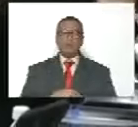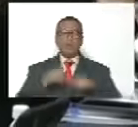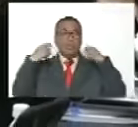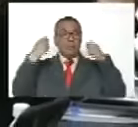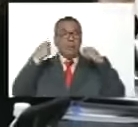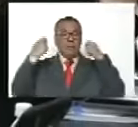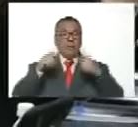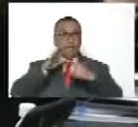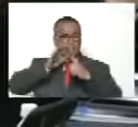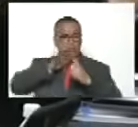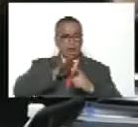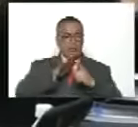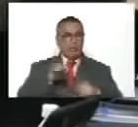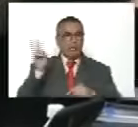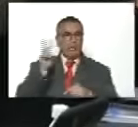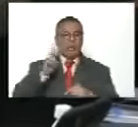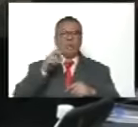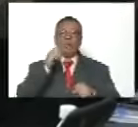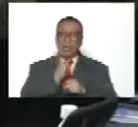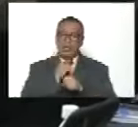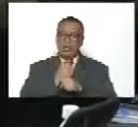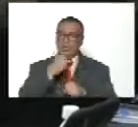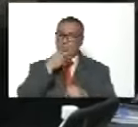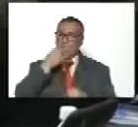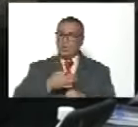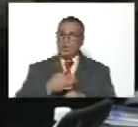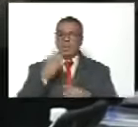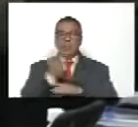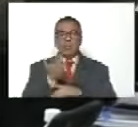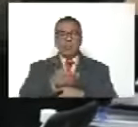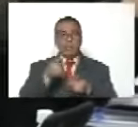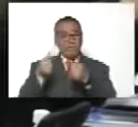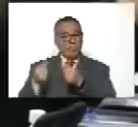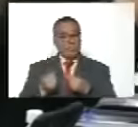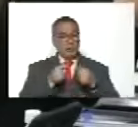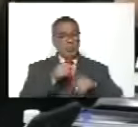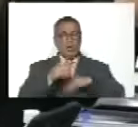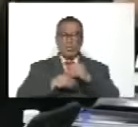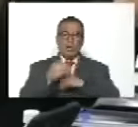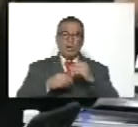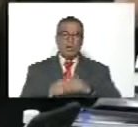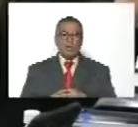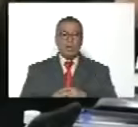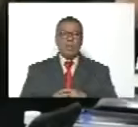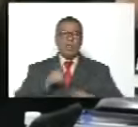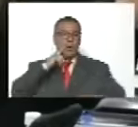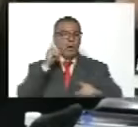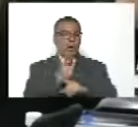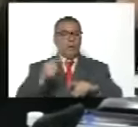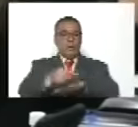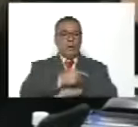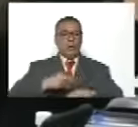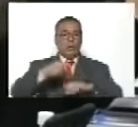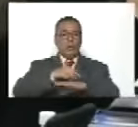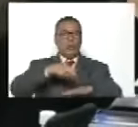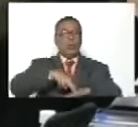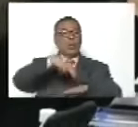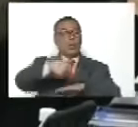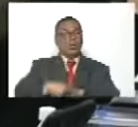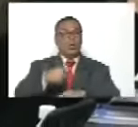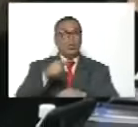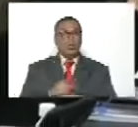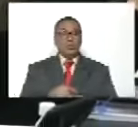campaña de presión contra Venezuela está funcionando. Las sanciones financieras que hemos impuesto han obligado al gobierno a caer en